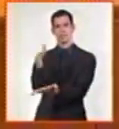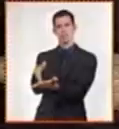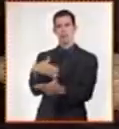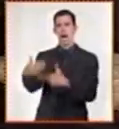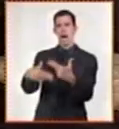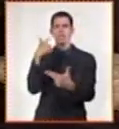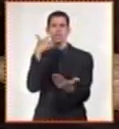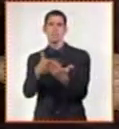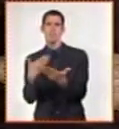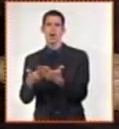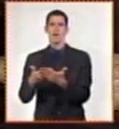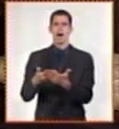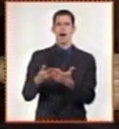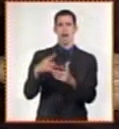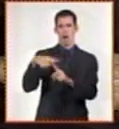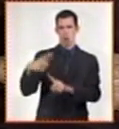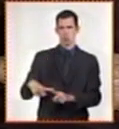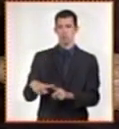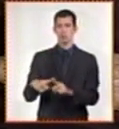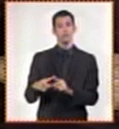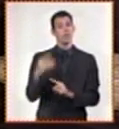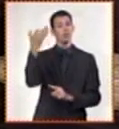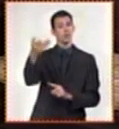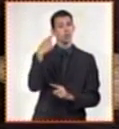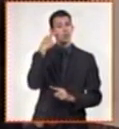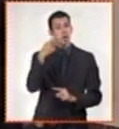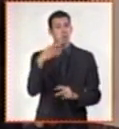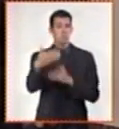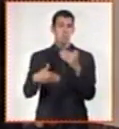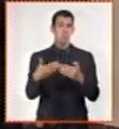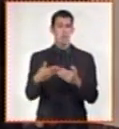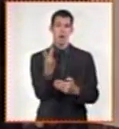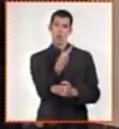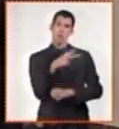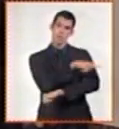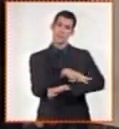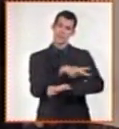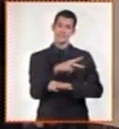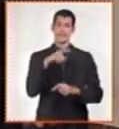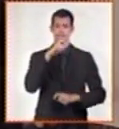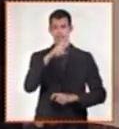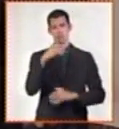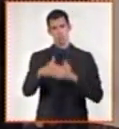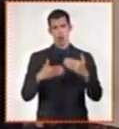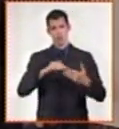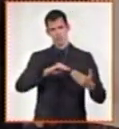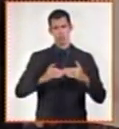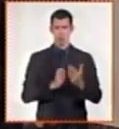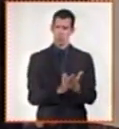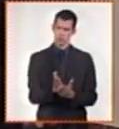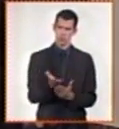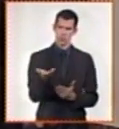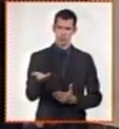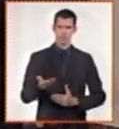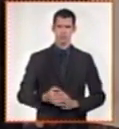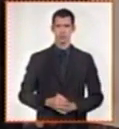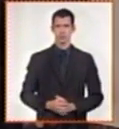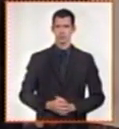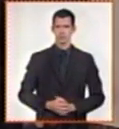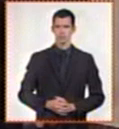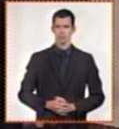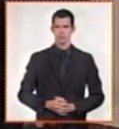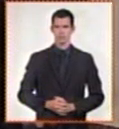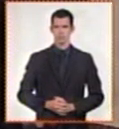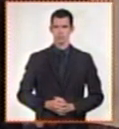perturbaciones en los intercambios y cooperaciones entre los dos países. La responsabilidad de esta difícil